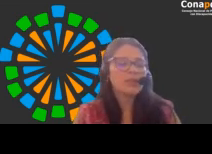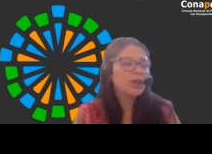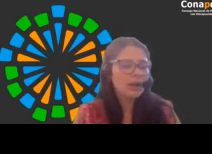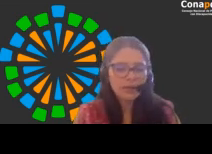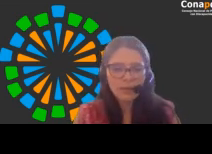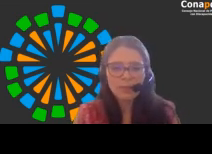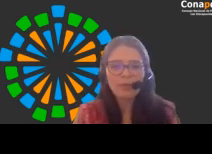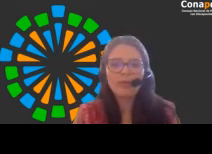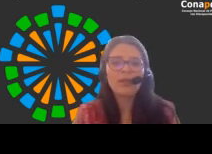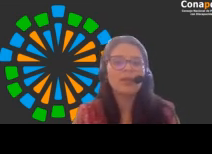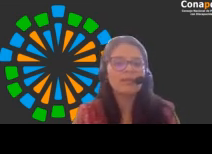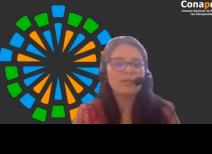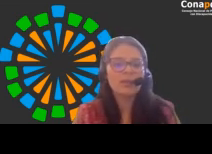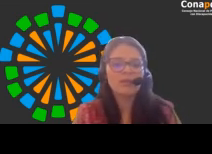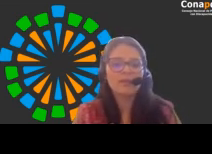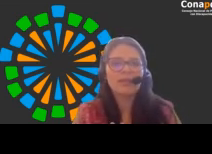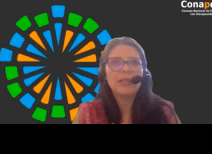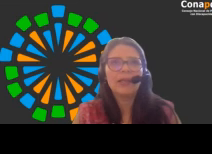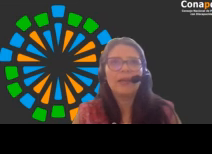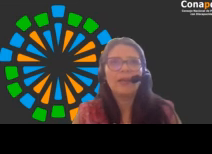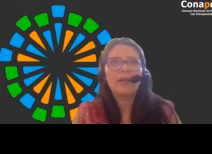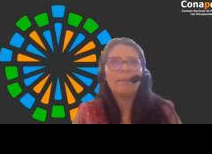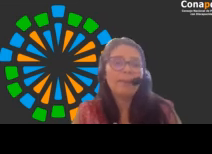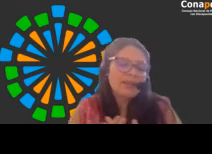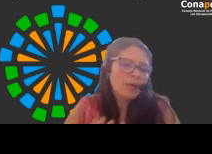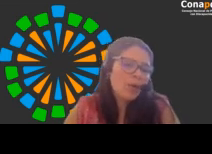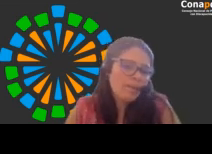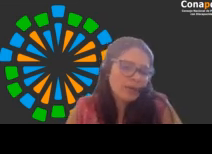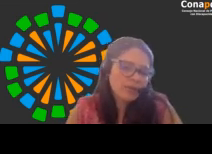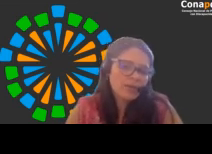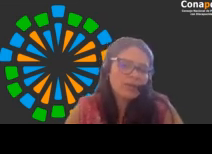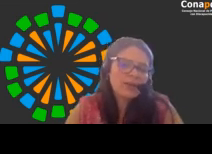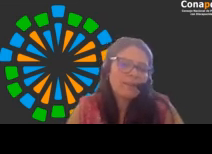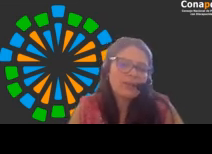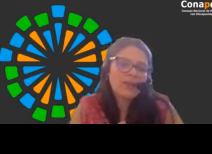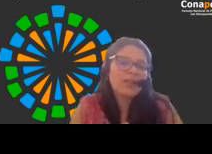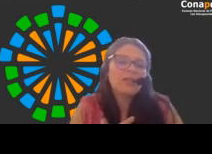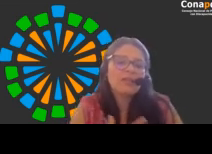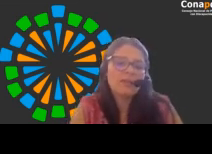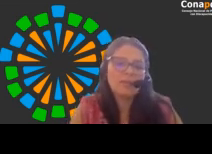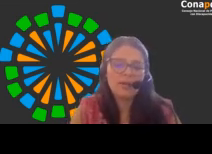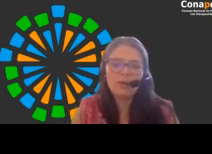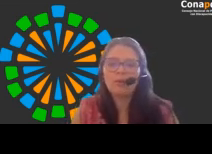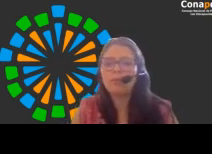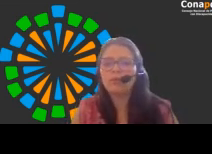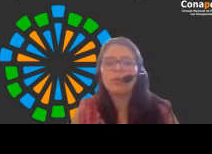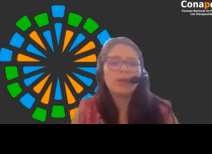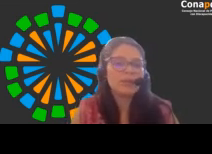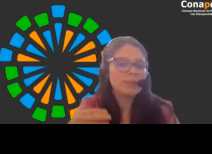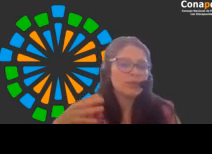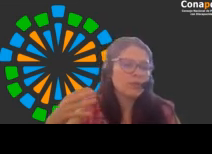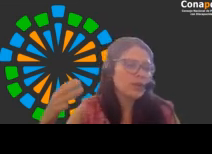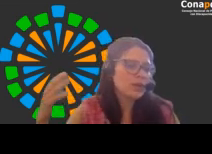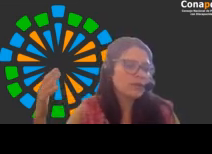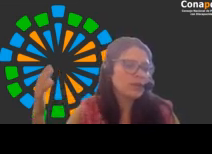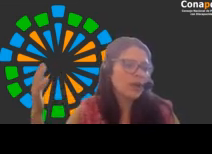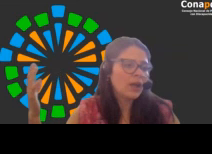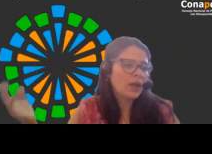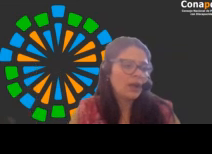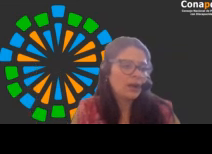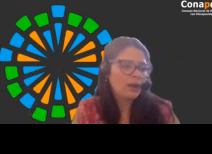sigue dejándonos por fuera y es es pasa con personas con discapacidad y sin verdad o como todas las